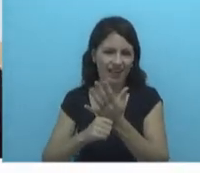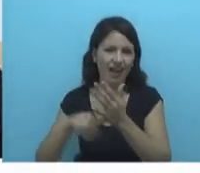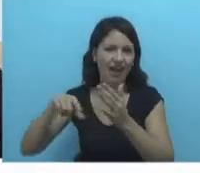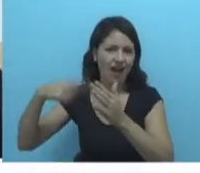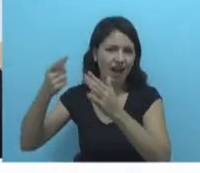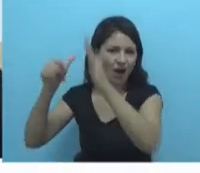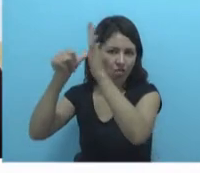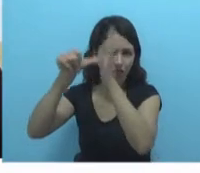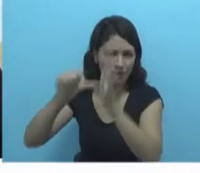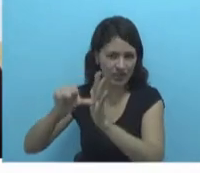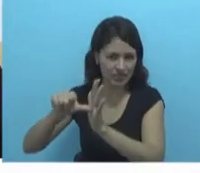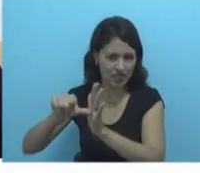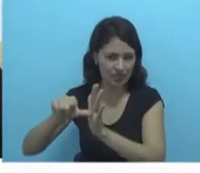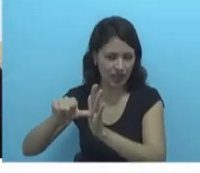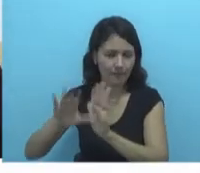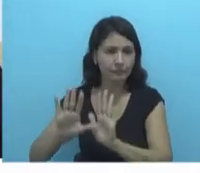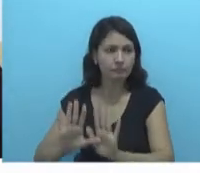a la cadena de la carne.